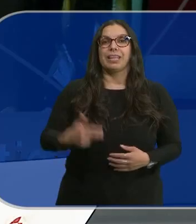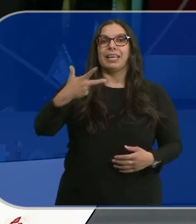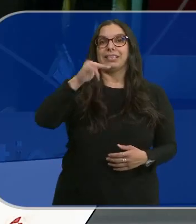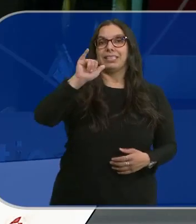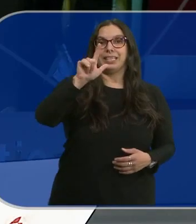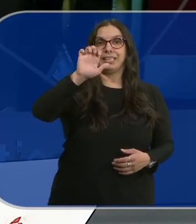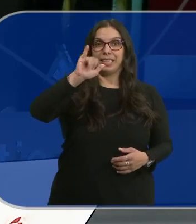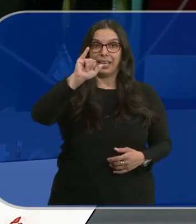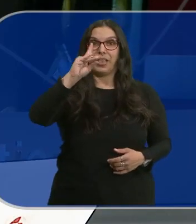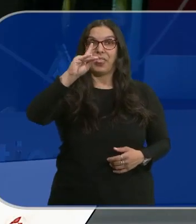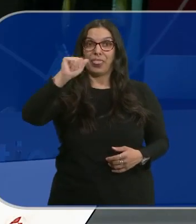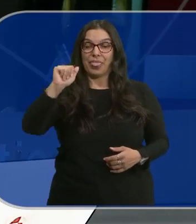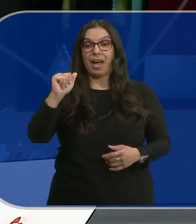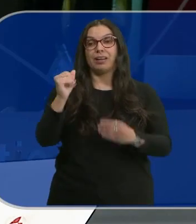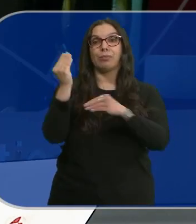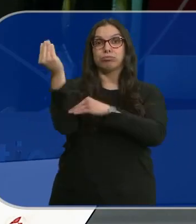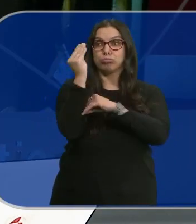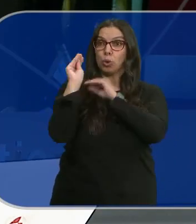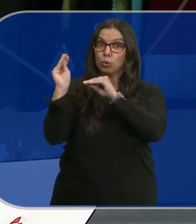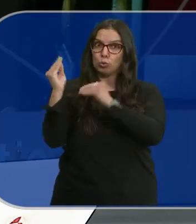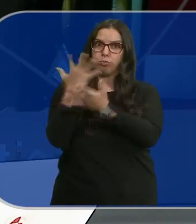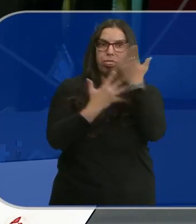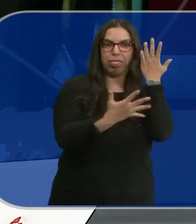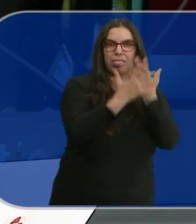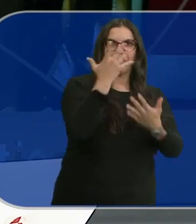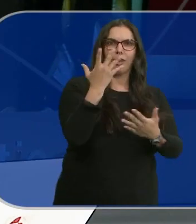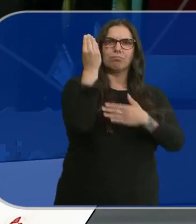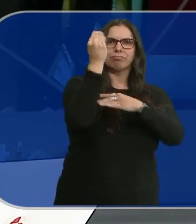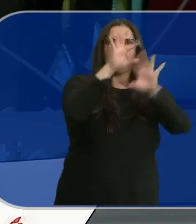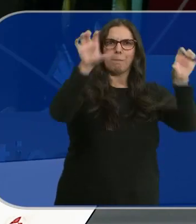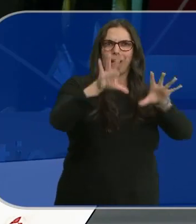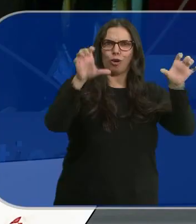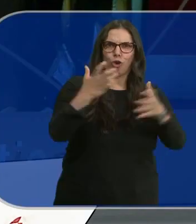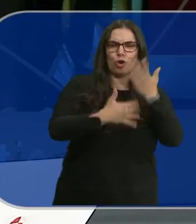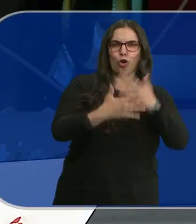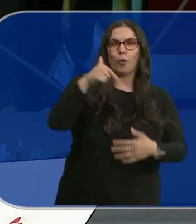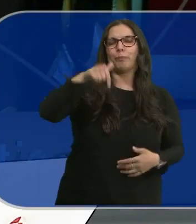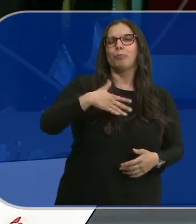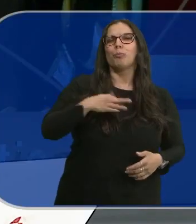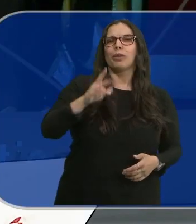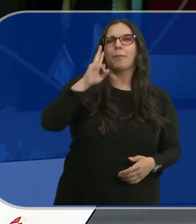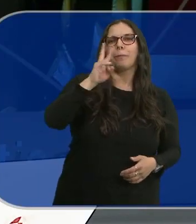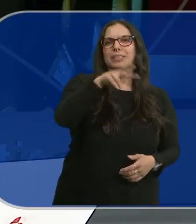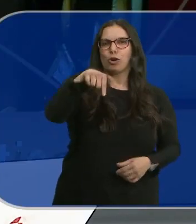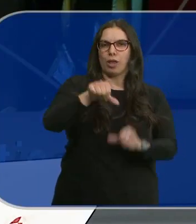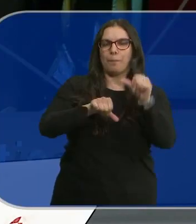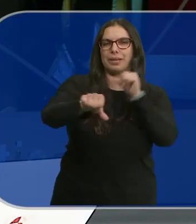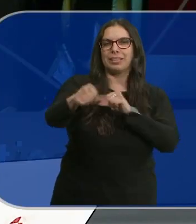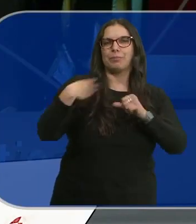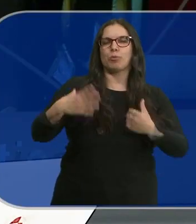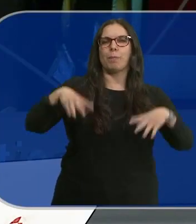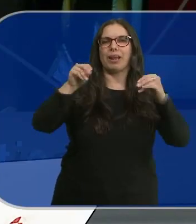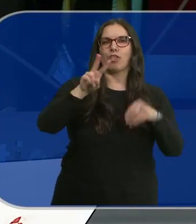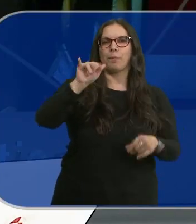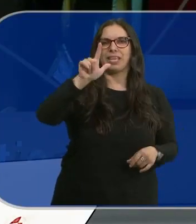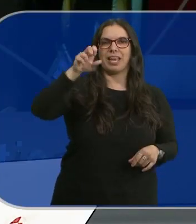Chillida se funde con los grandes artistas del barroco en una muestra inédita que desde hoy puede visitarse en el Palacio de Villena de Valladolid. Mística y materia